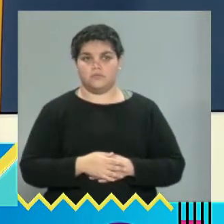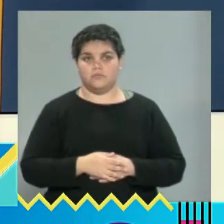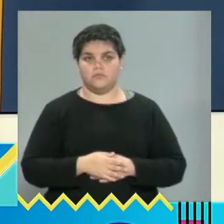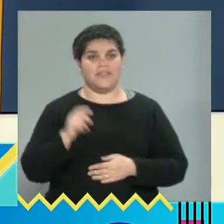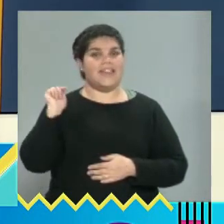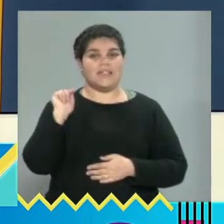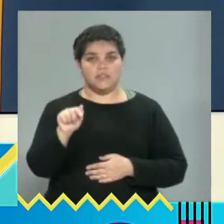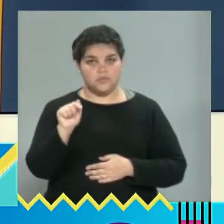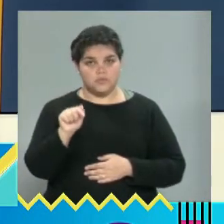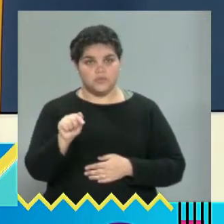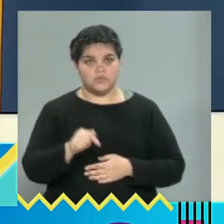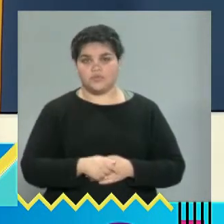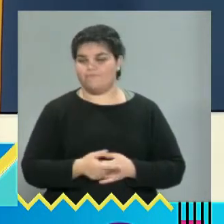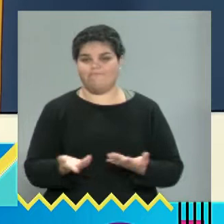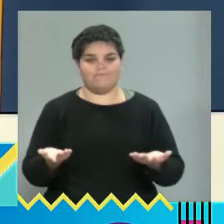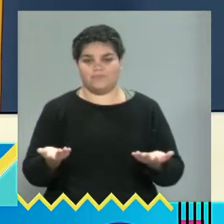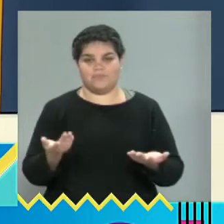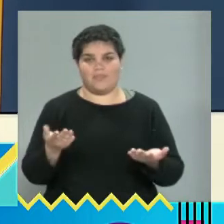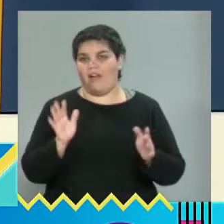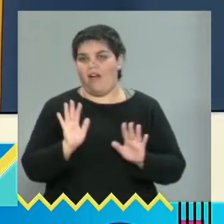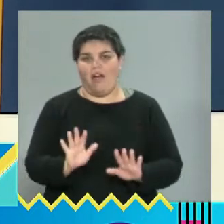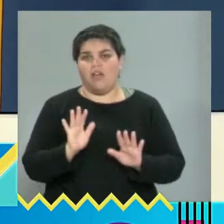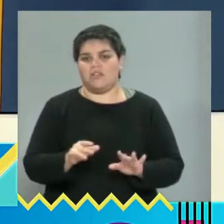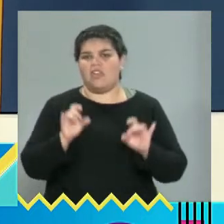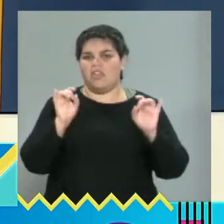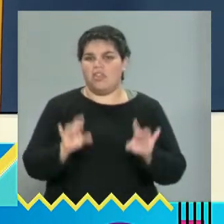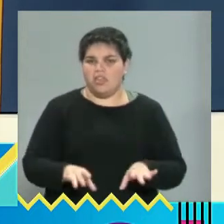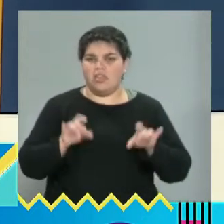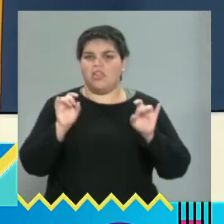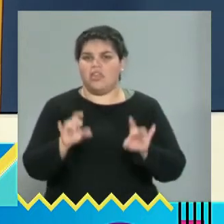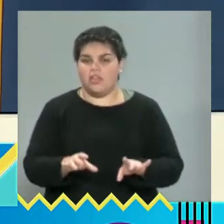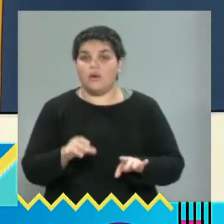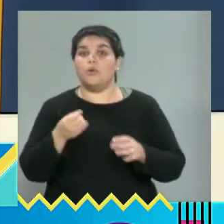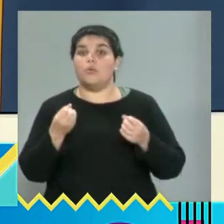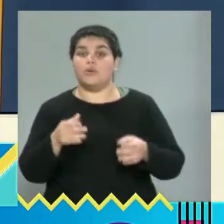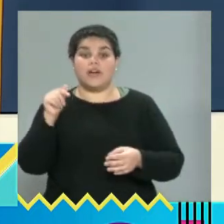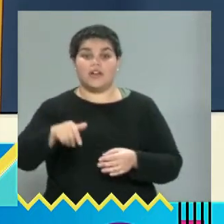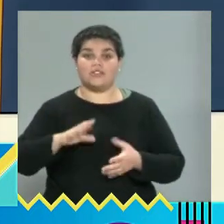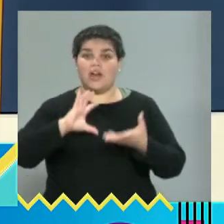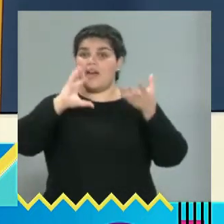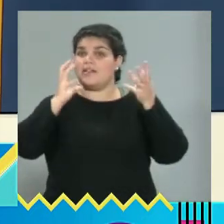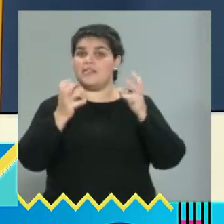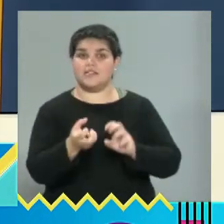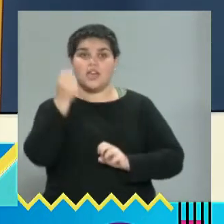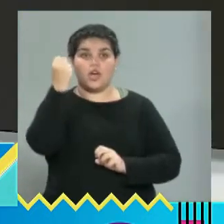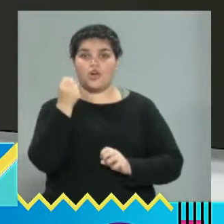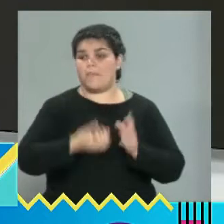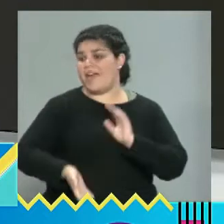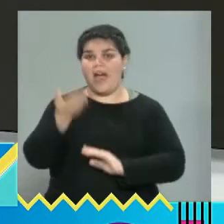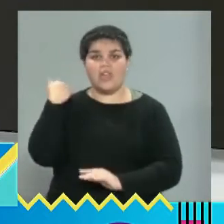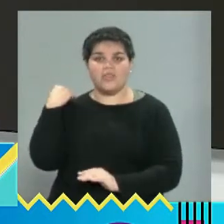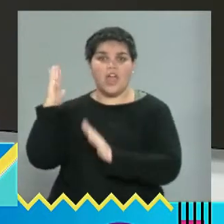Eso te hace vulnerable, porque es la típica combinación que originó crisis económicas en el pasado en